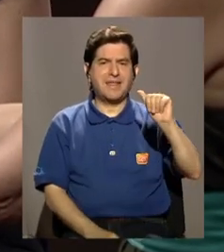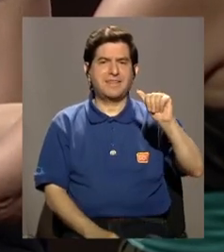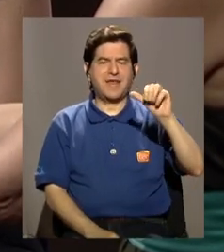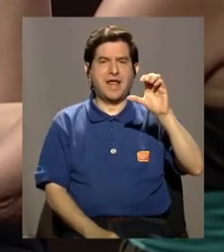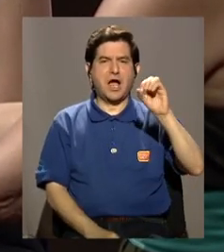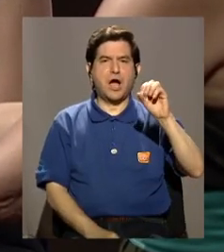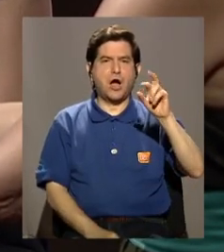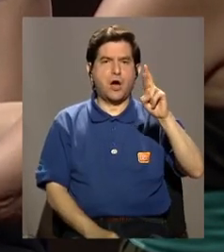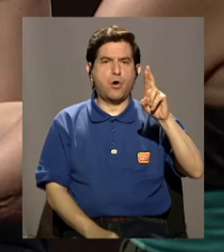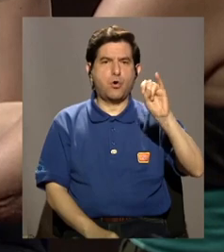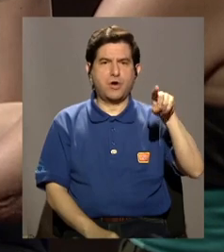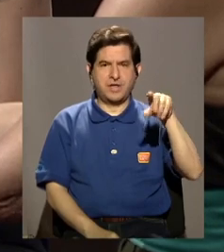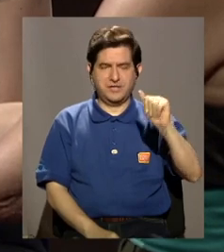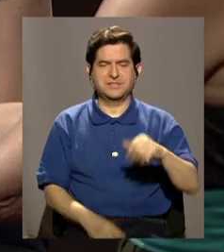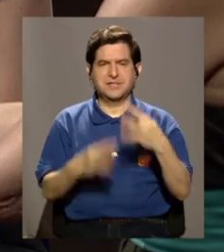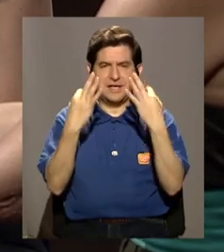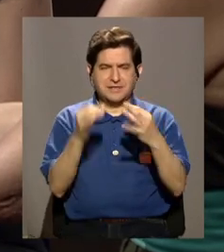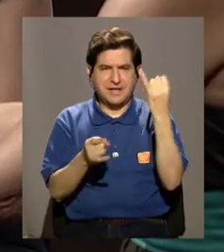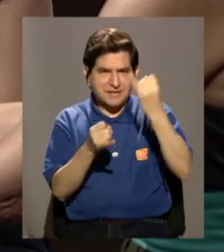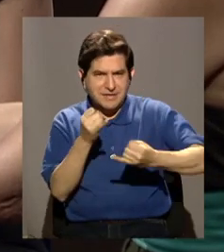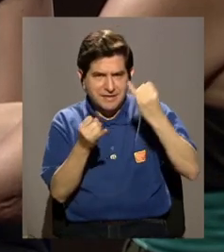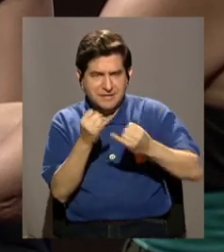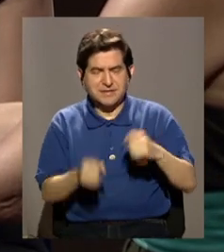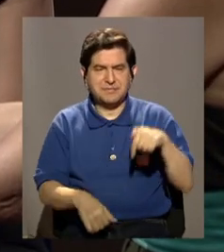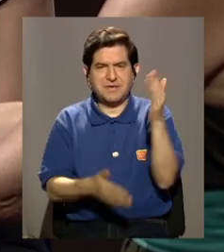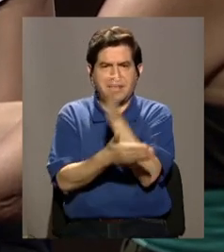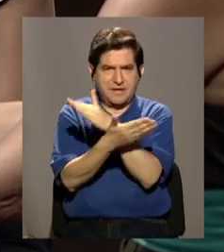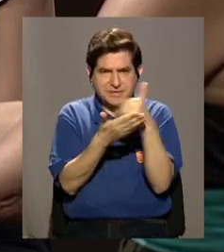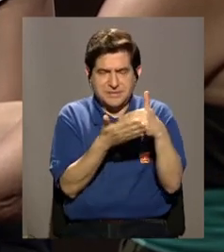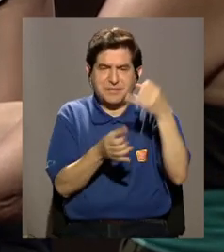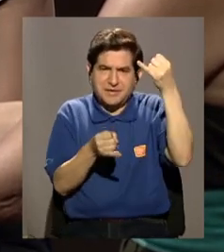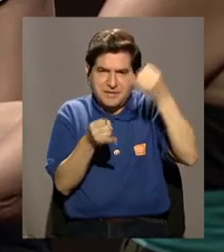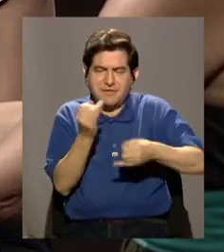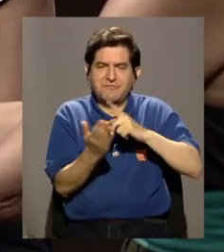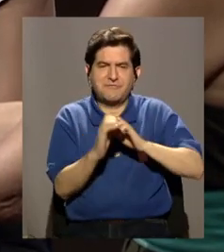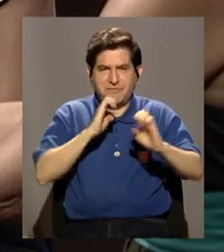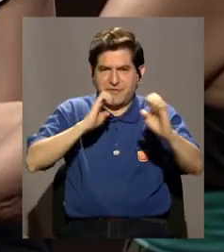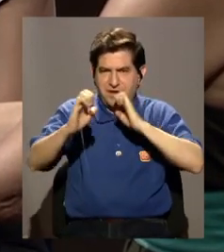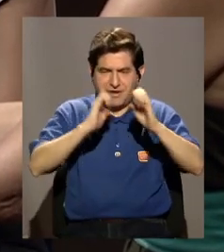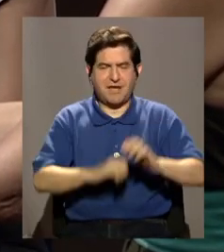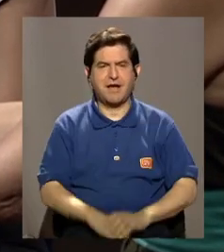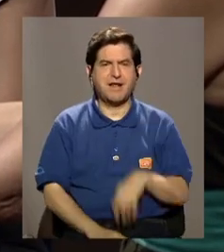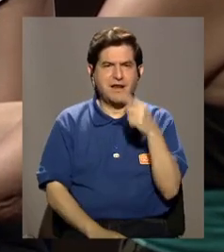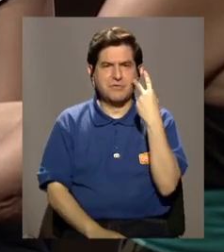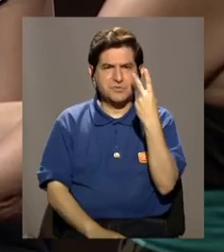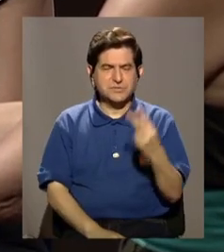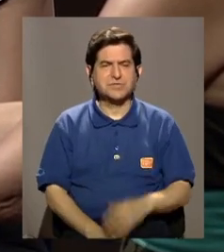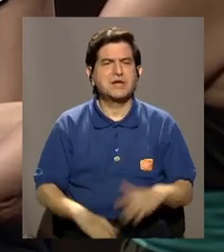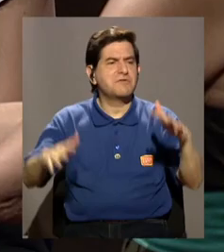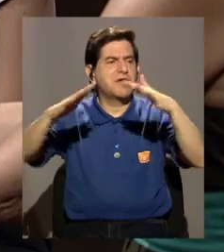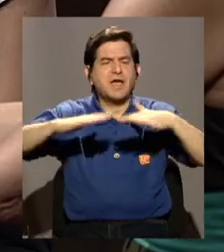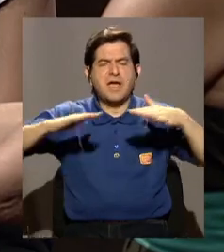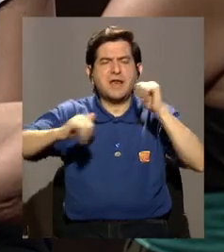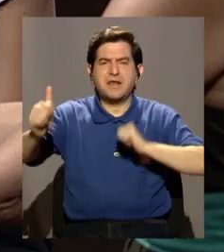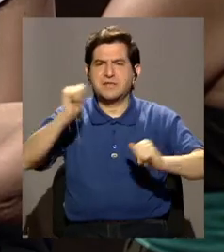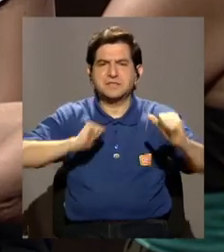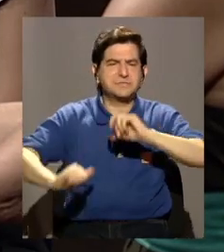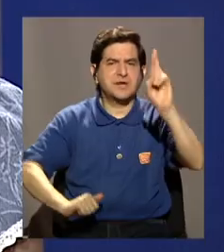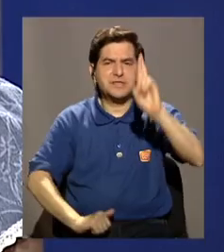productora como para ir cerrando un poco este blog que último de la entrevista como ves la escena teatral